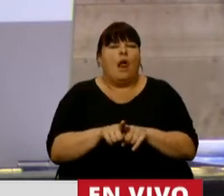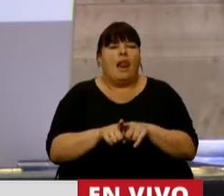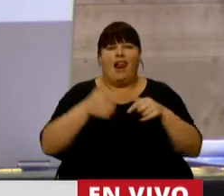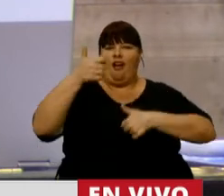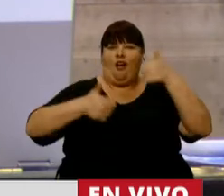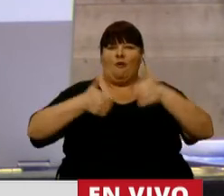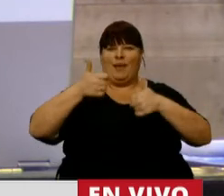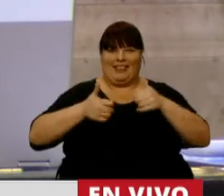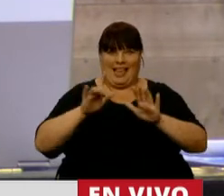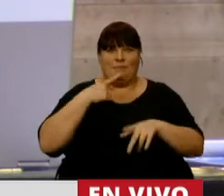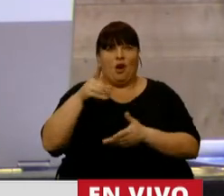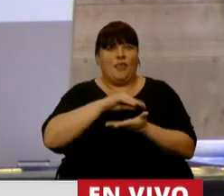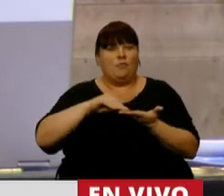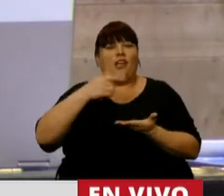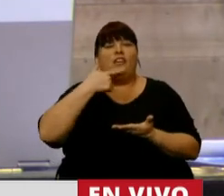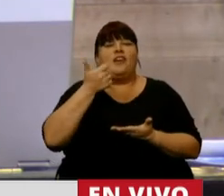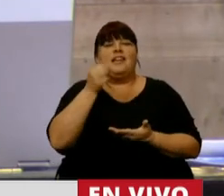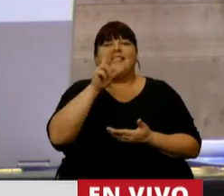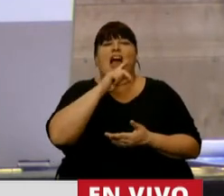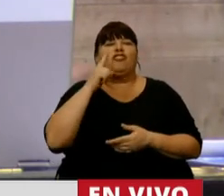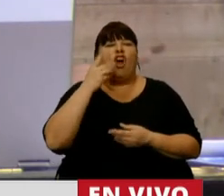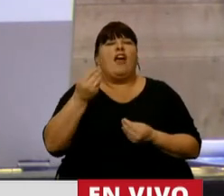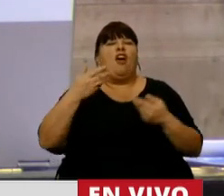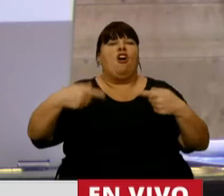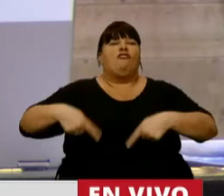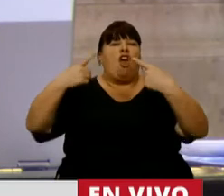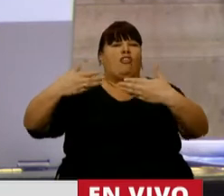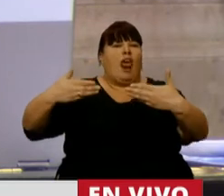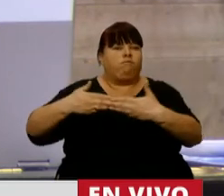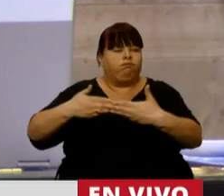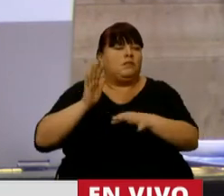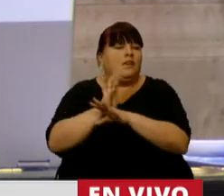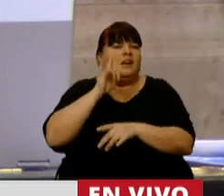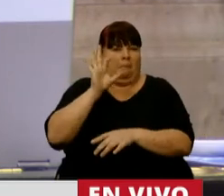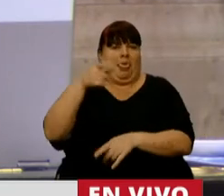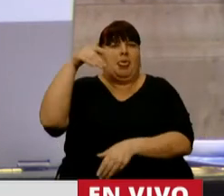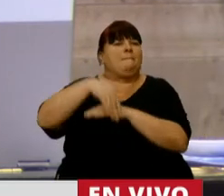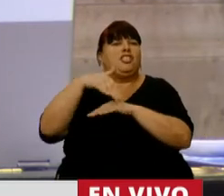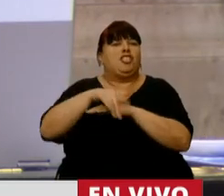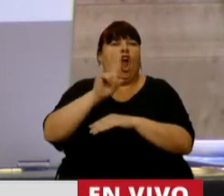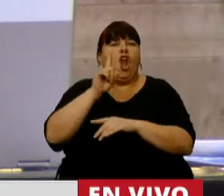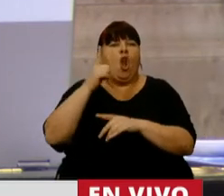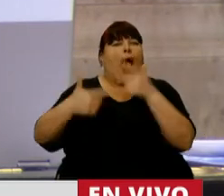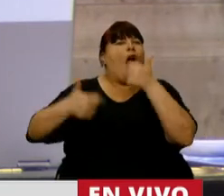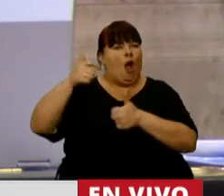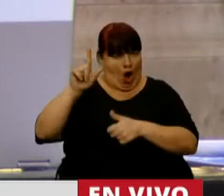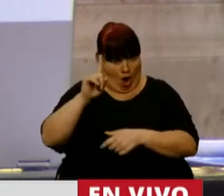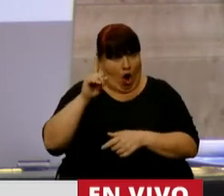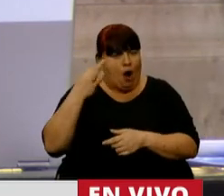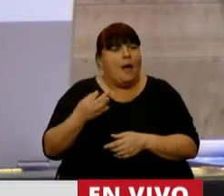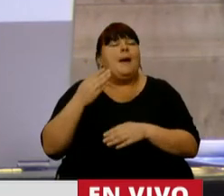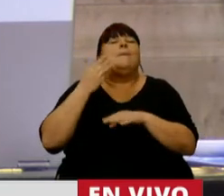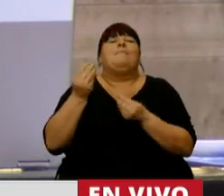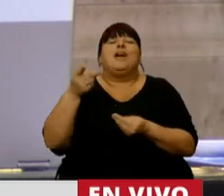competir, como decía el diputado Sartori, ¿no? El cierre de las fronteras mostró que Misiones no es que no era competitiva, es